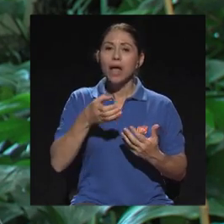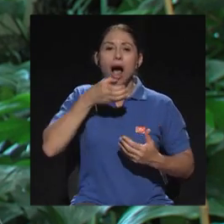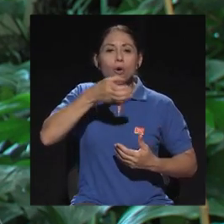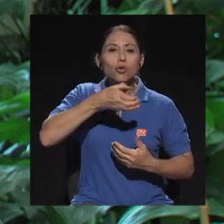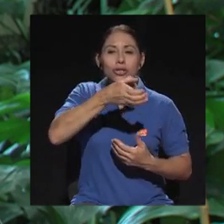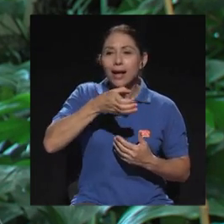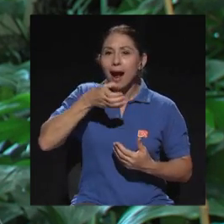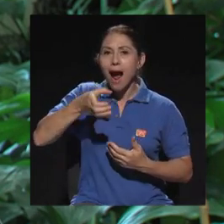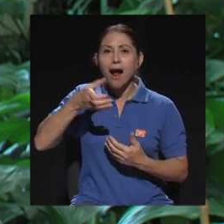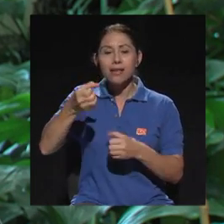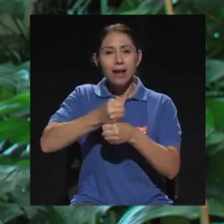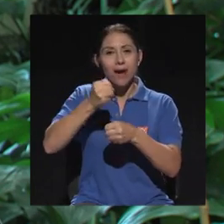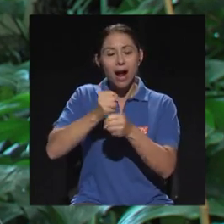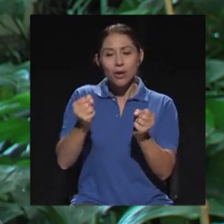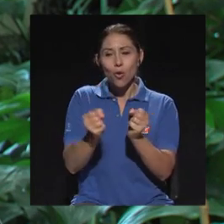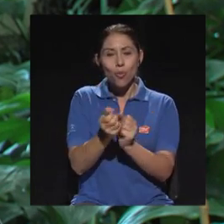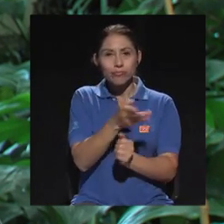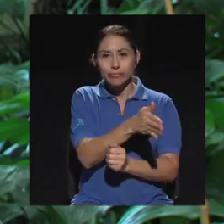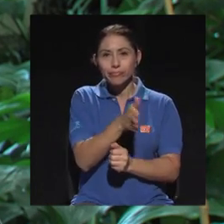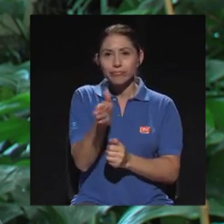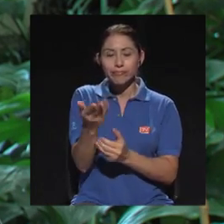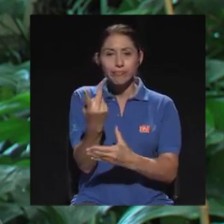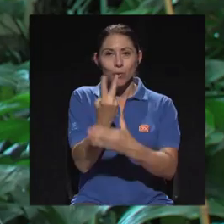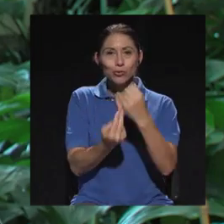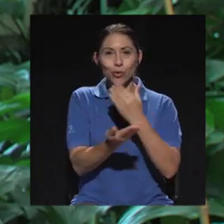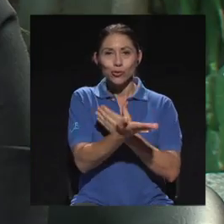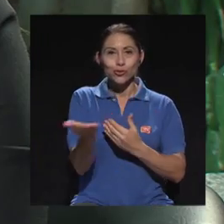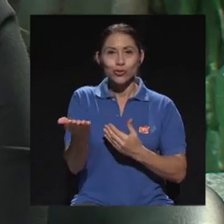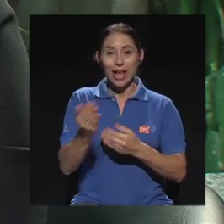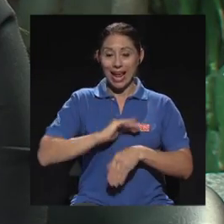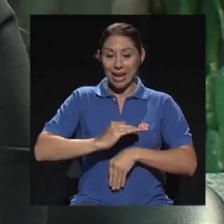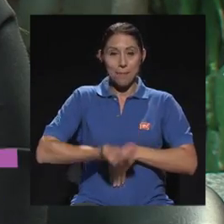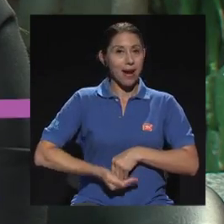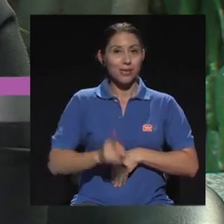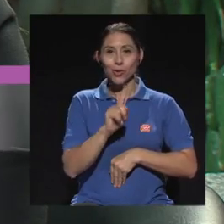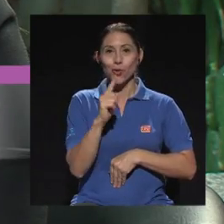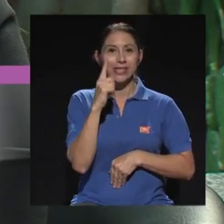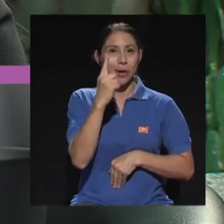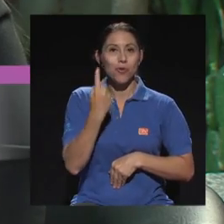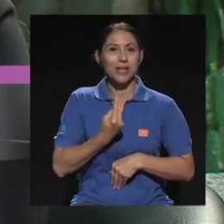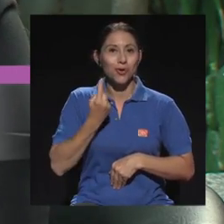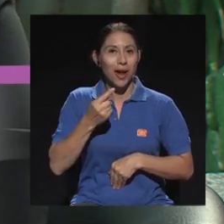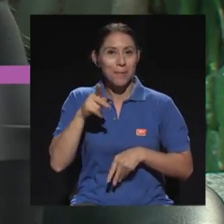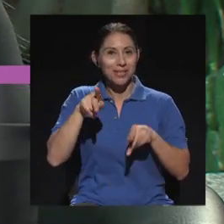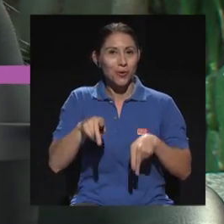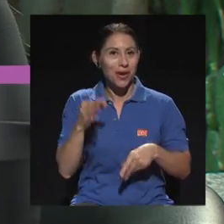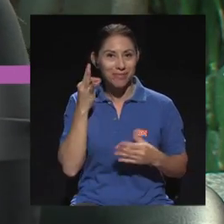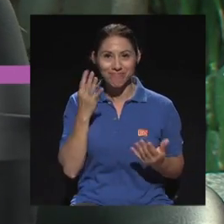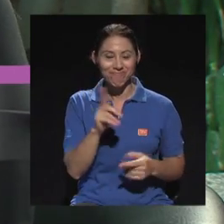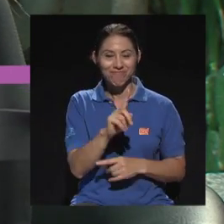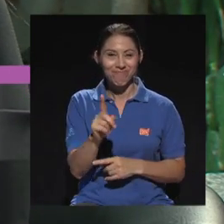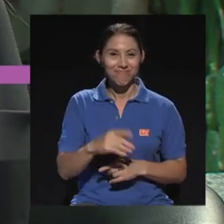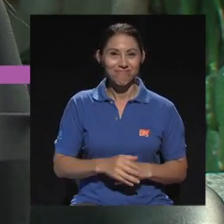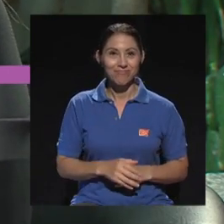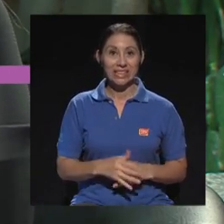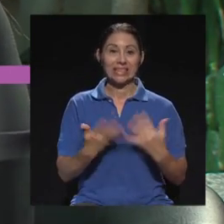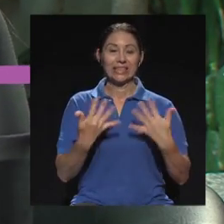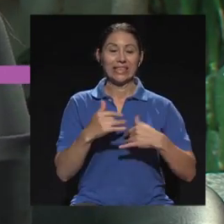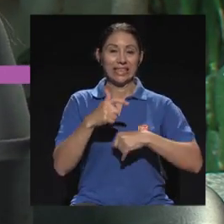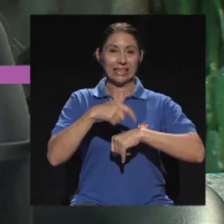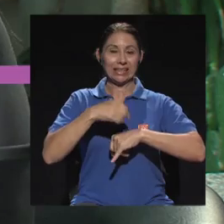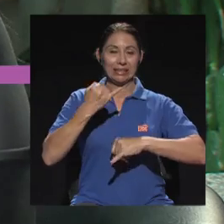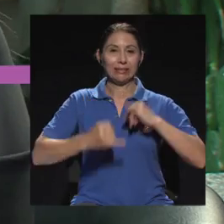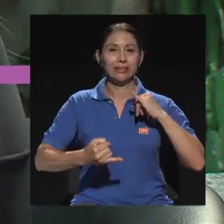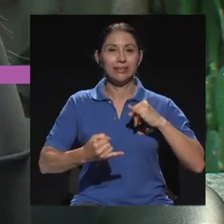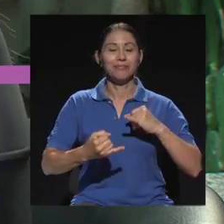hay que aconsejar y trabajar en los dos sentidos. Claro. El embarazo no es de una sola persona. Natalia, el tiempo nos está ganando